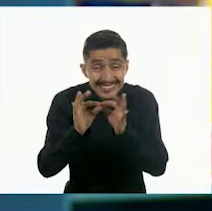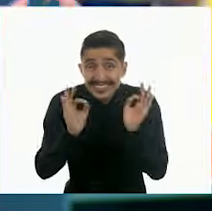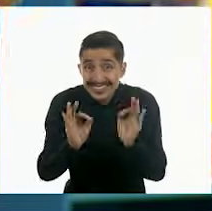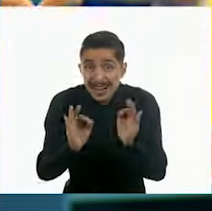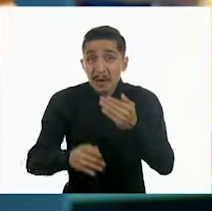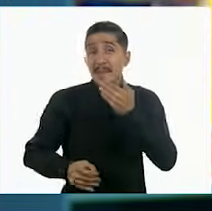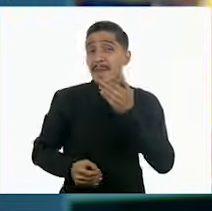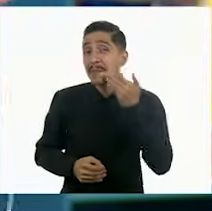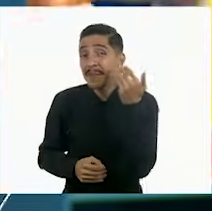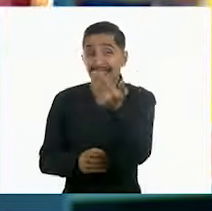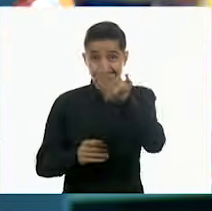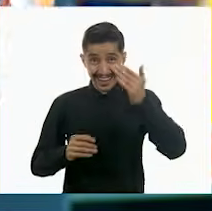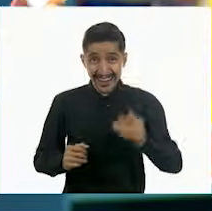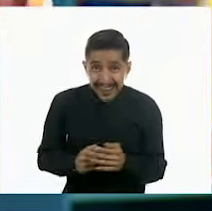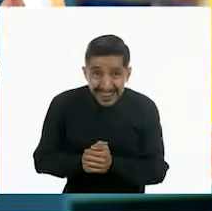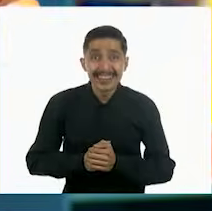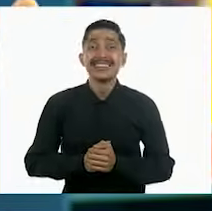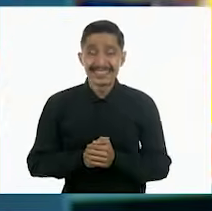¡Muy bien!